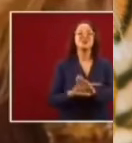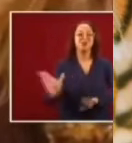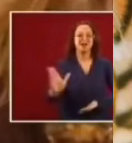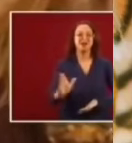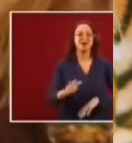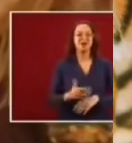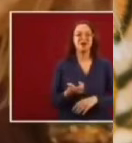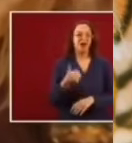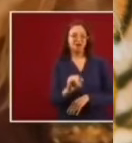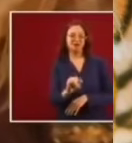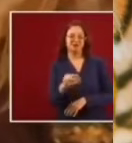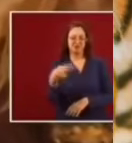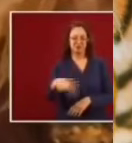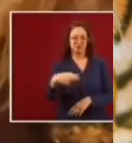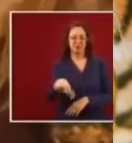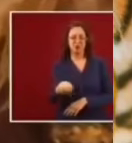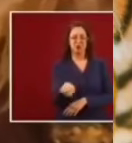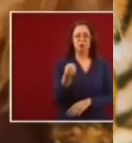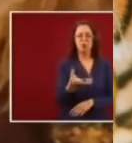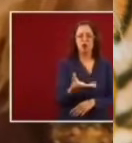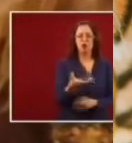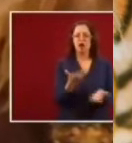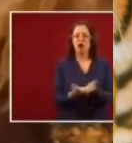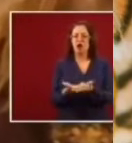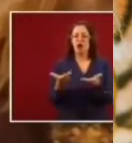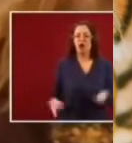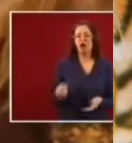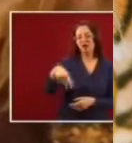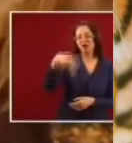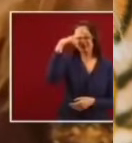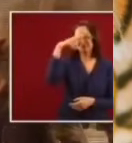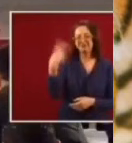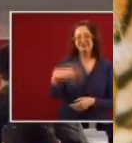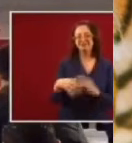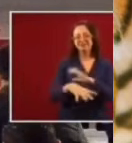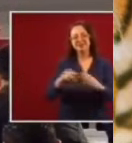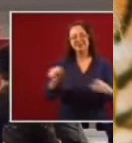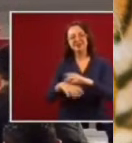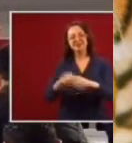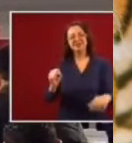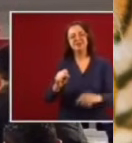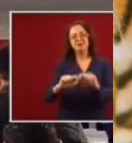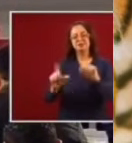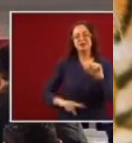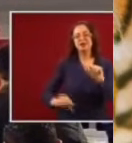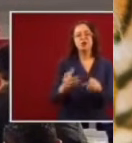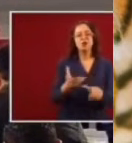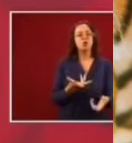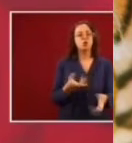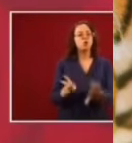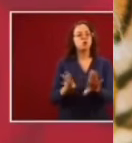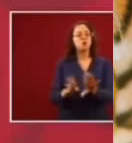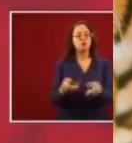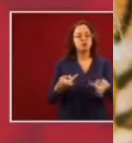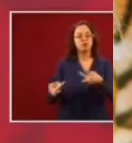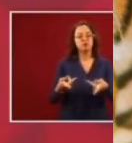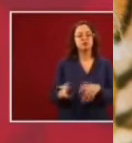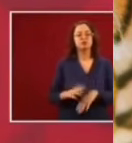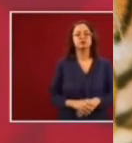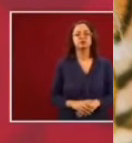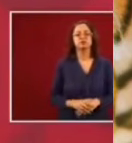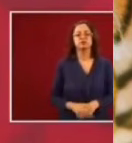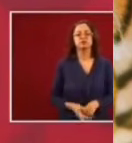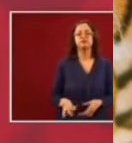su gobierno para la explotación de los yacimientos de litio que hay en México? Ya tiene Economía un plan, le vamos